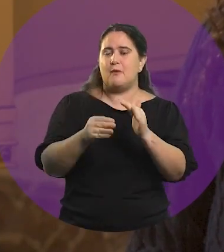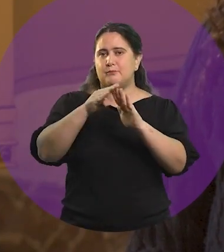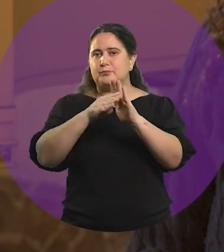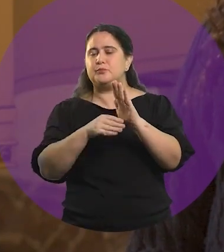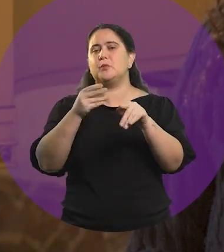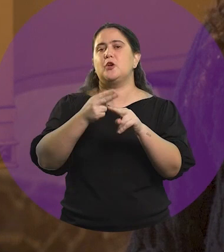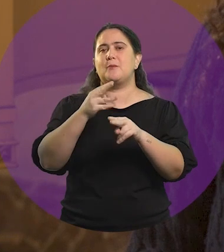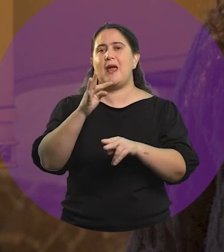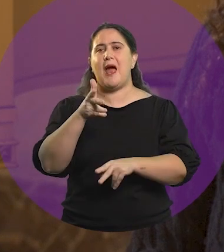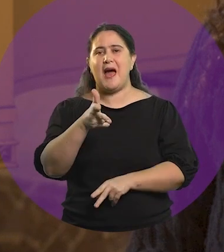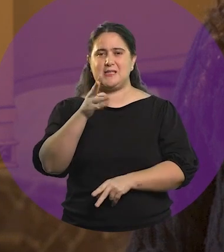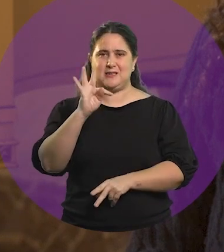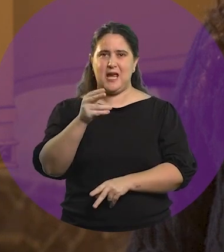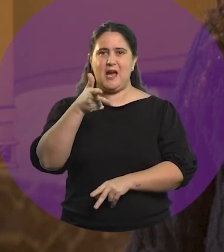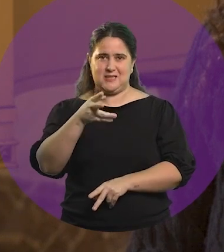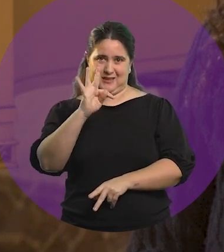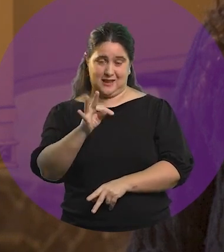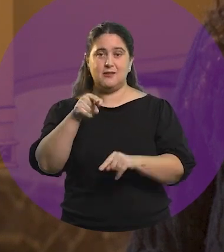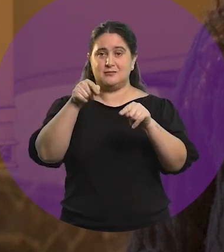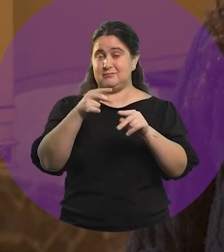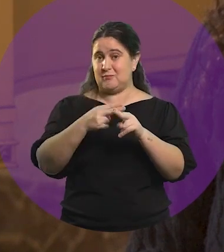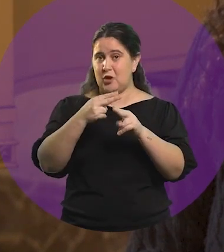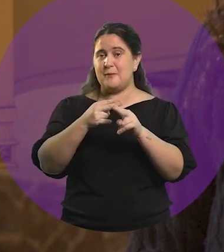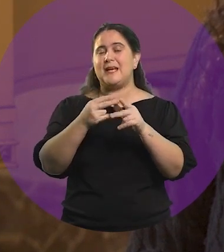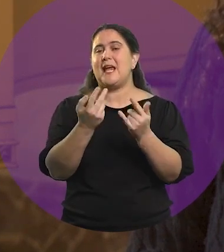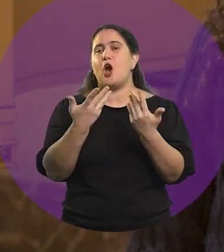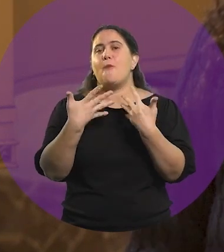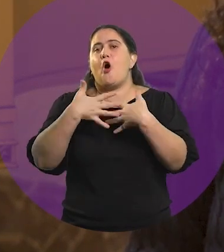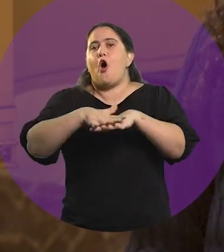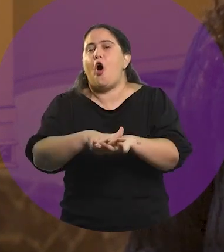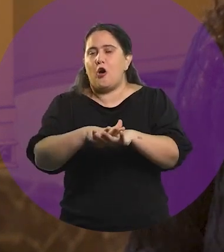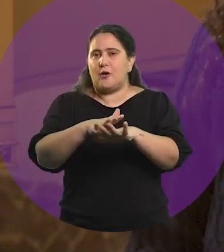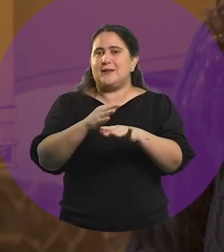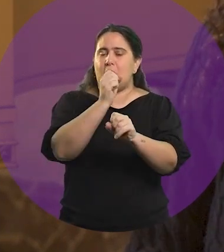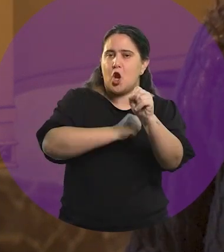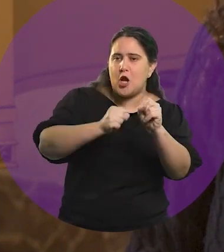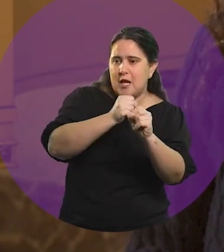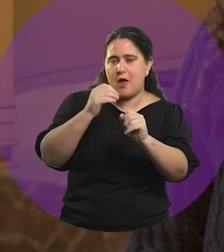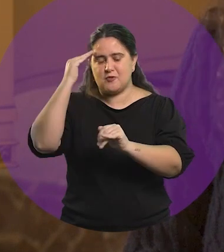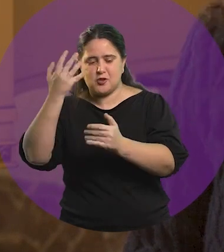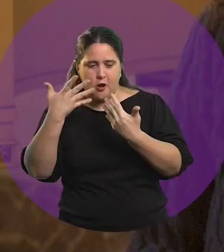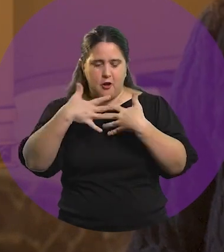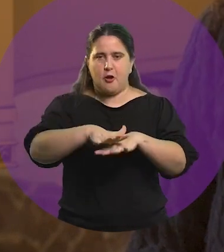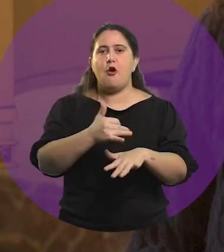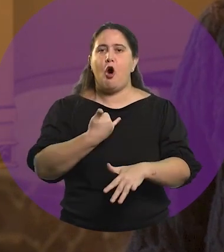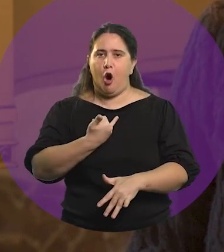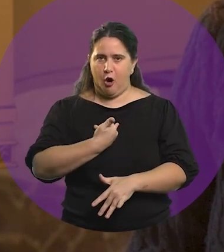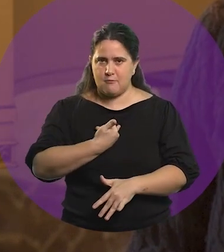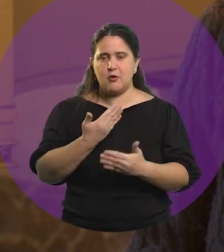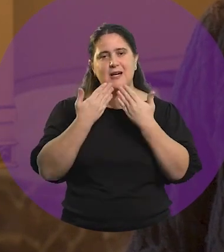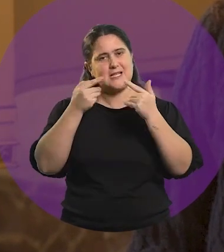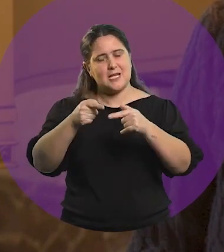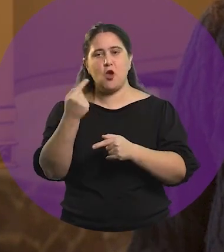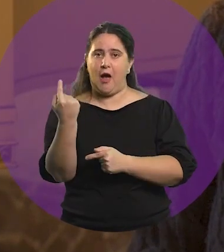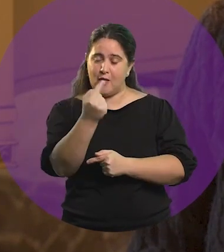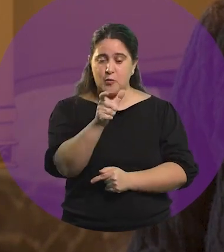que se llama HTHT, que es High Tech, High Touch, que es cómo combina la tecnología con la docencia y que permite